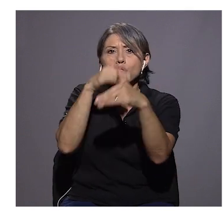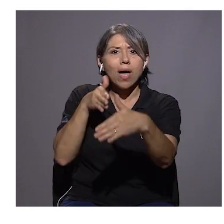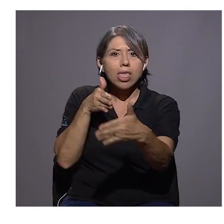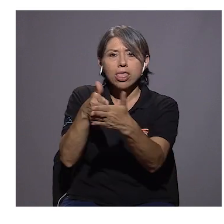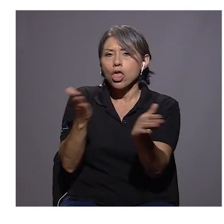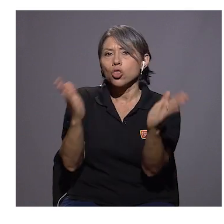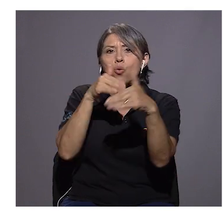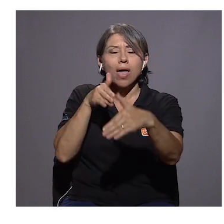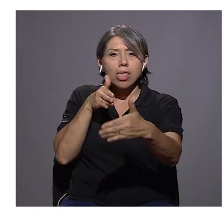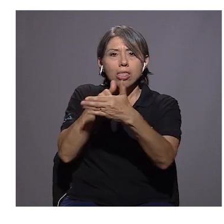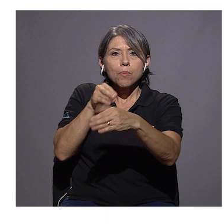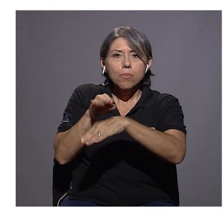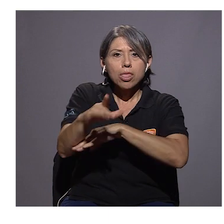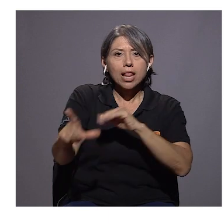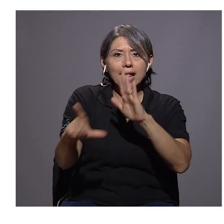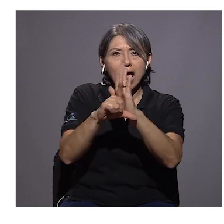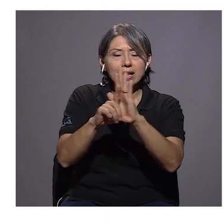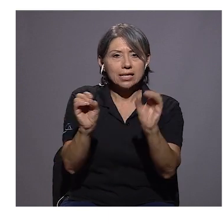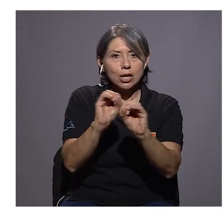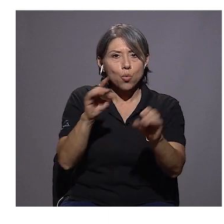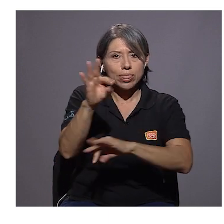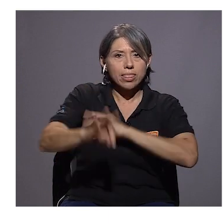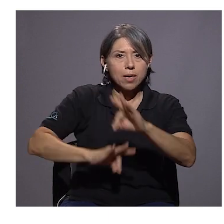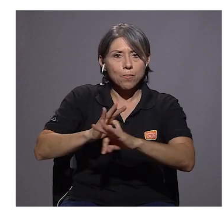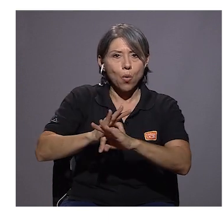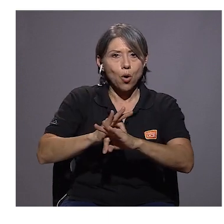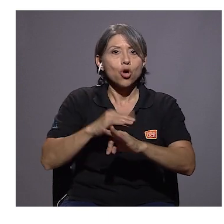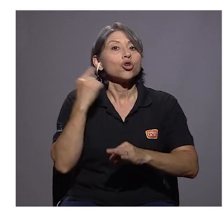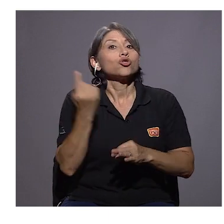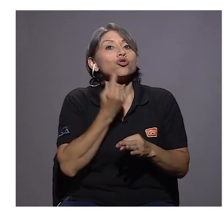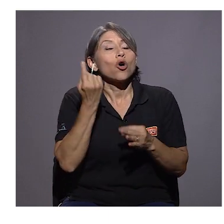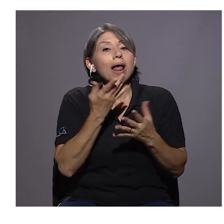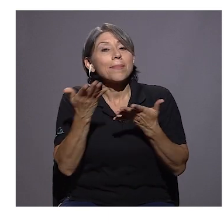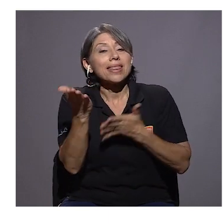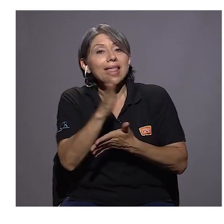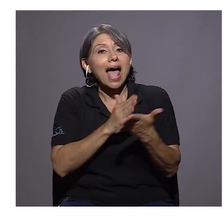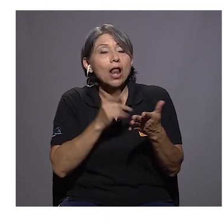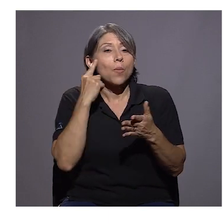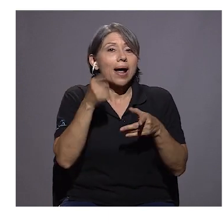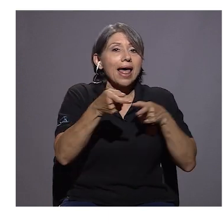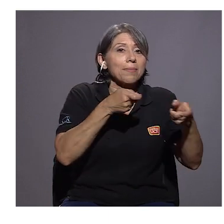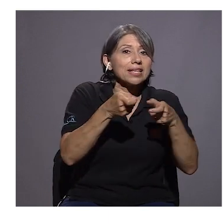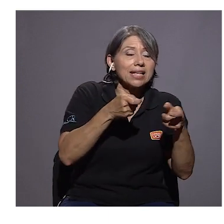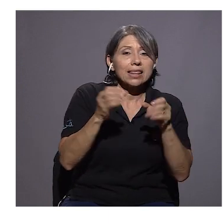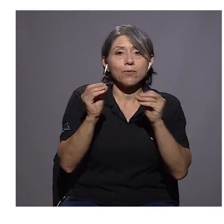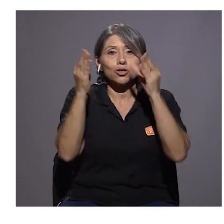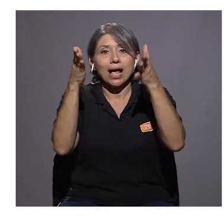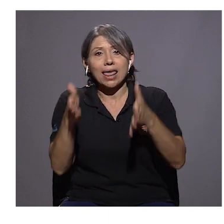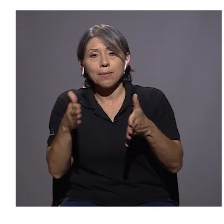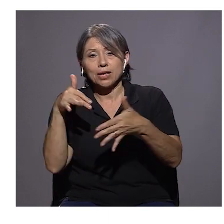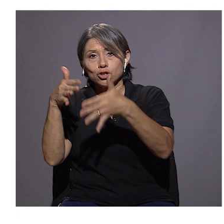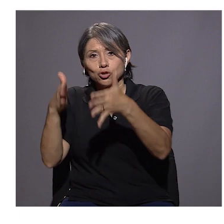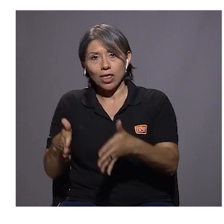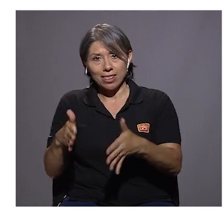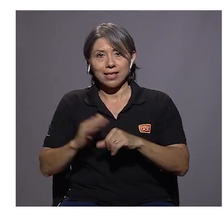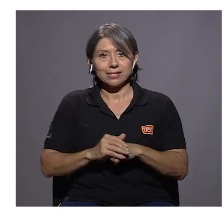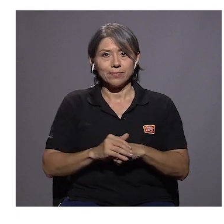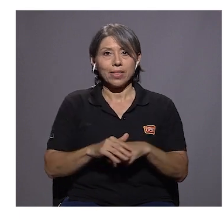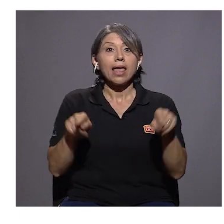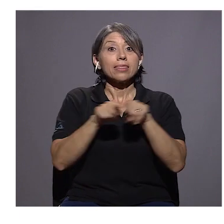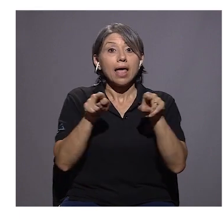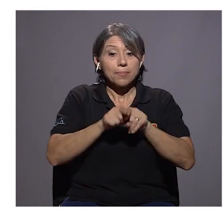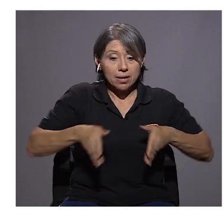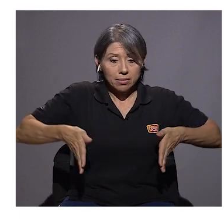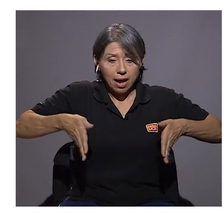o consecuencias jurídicas de ningún tipo. En ese lugar se estableció únicamente para administrativos, académicos y académicas y estudiantes.